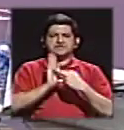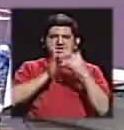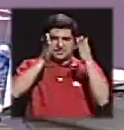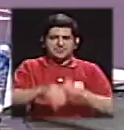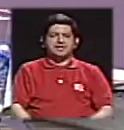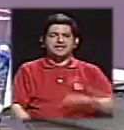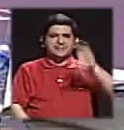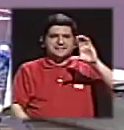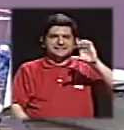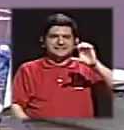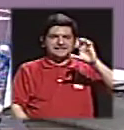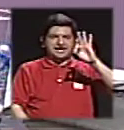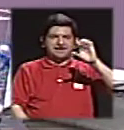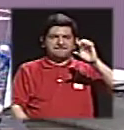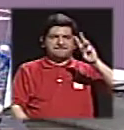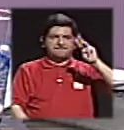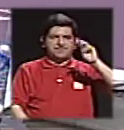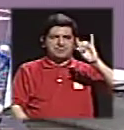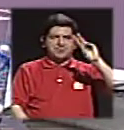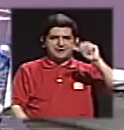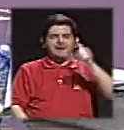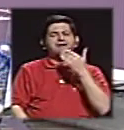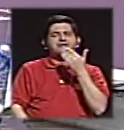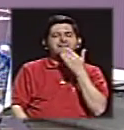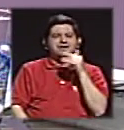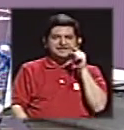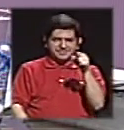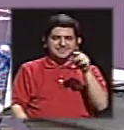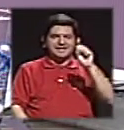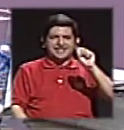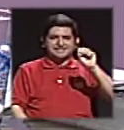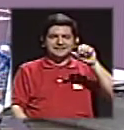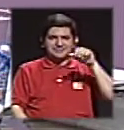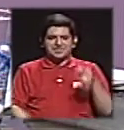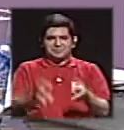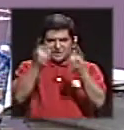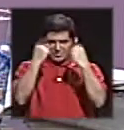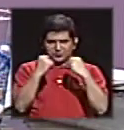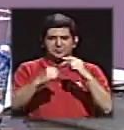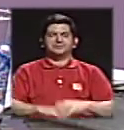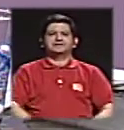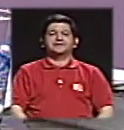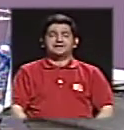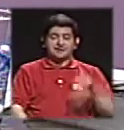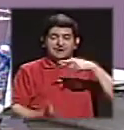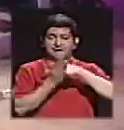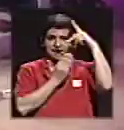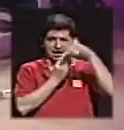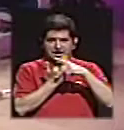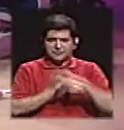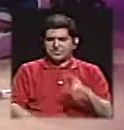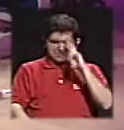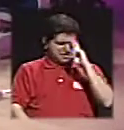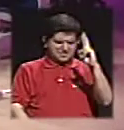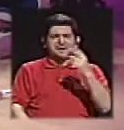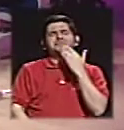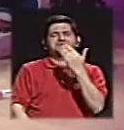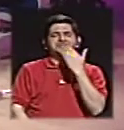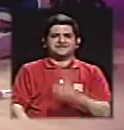representación de Cefémina. Muchas gracias a Silvia por acompañarnos en Irreverencia. Mil gracias por estar